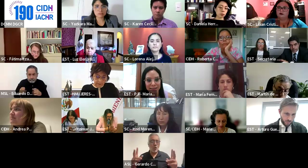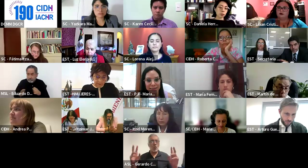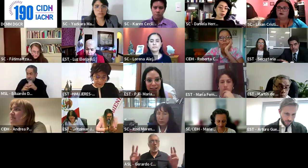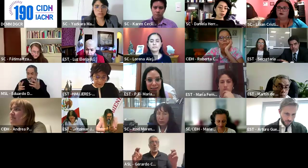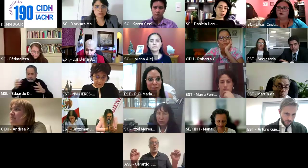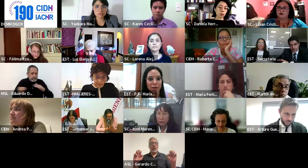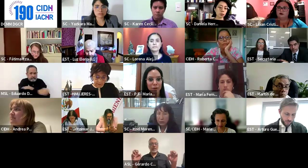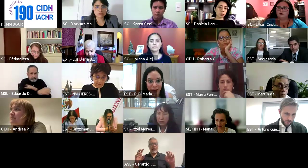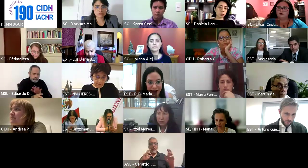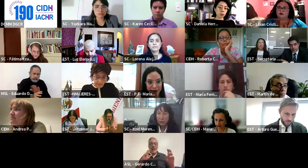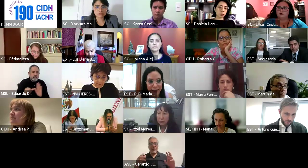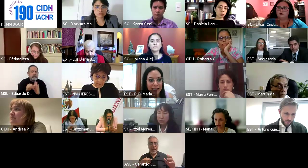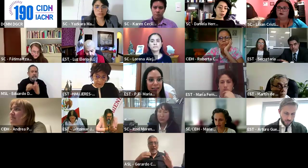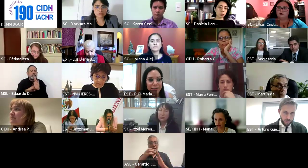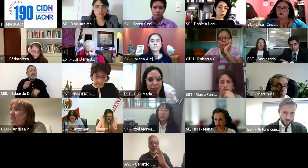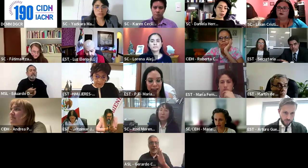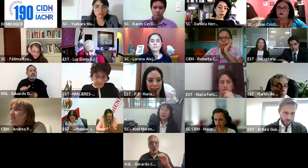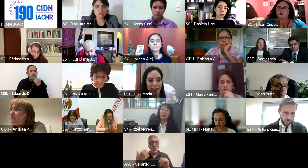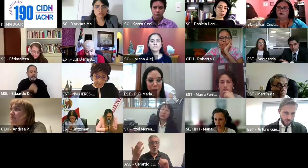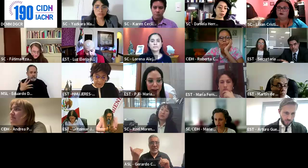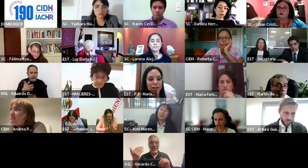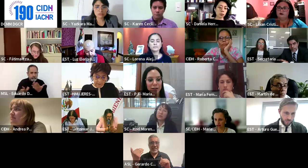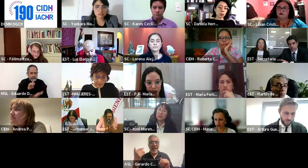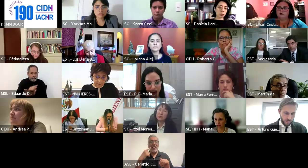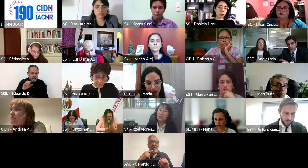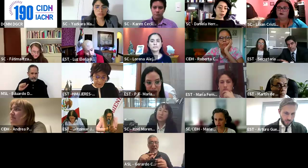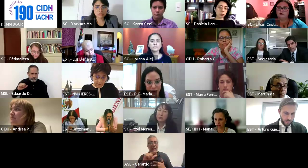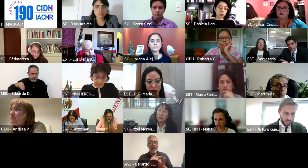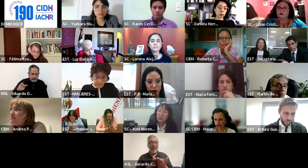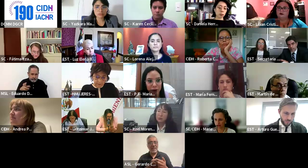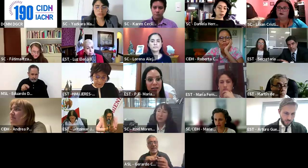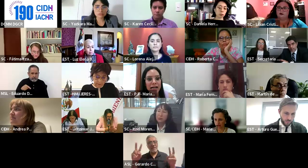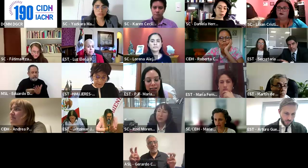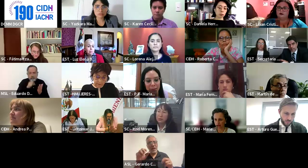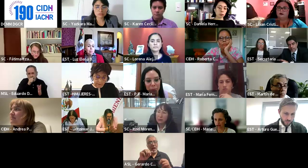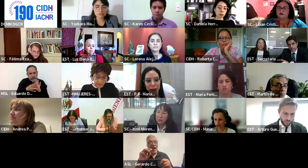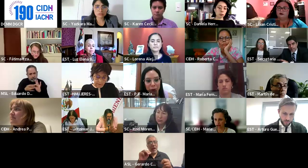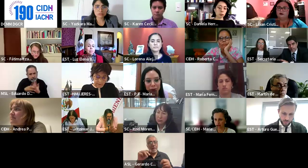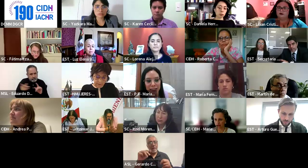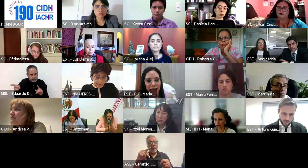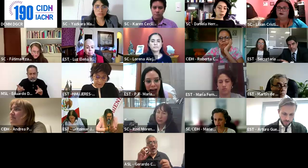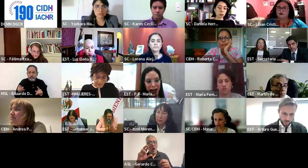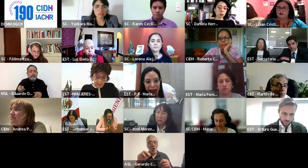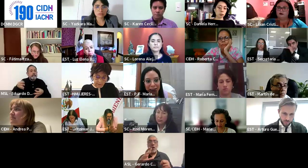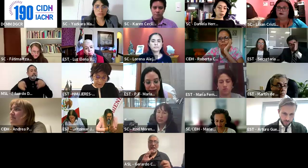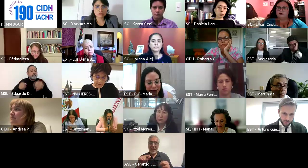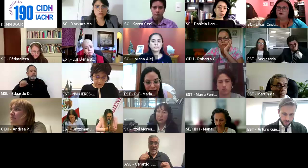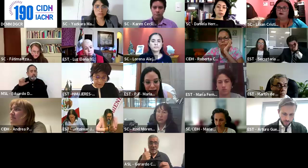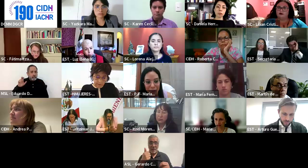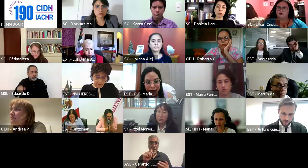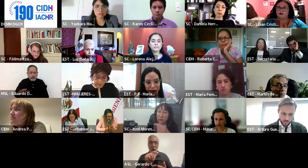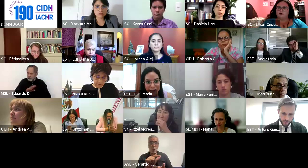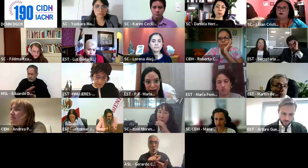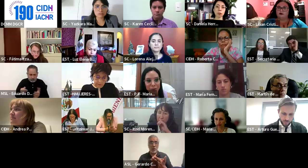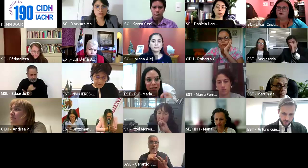se actualiza el artículo 15 de la Ley de Amparo y como él mismo mencionó, la propia Corte